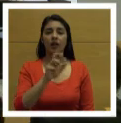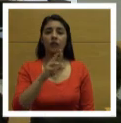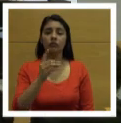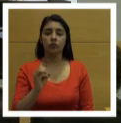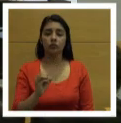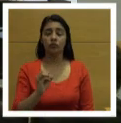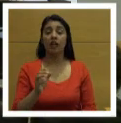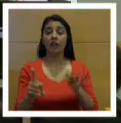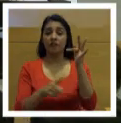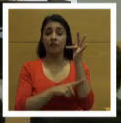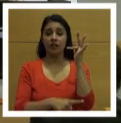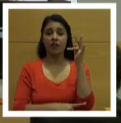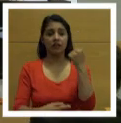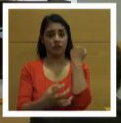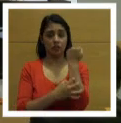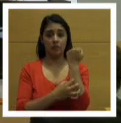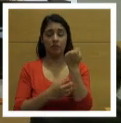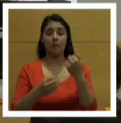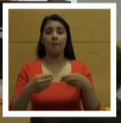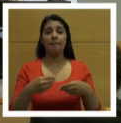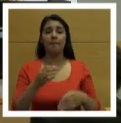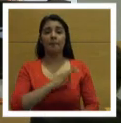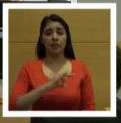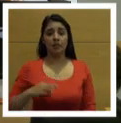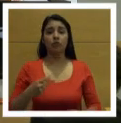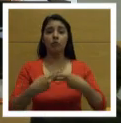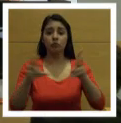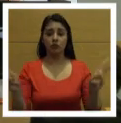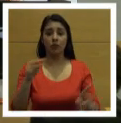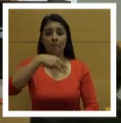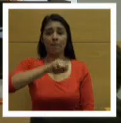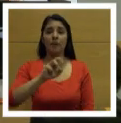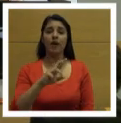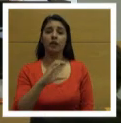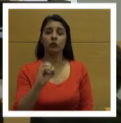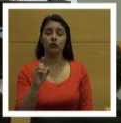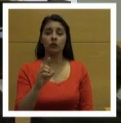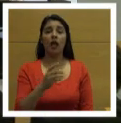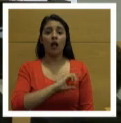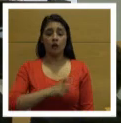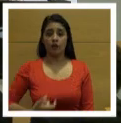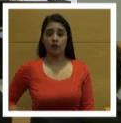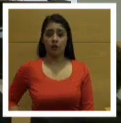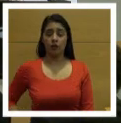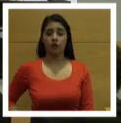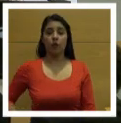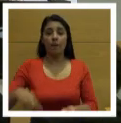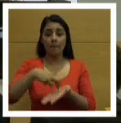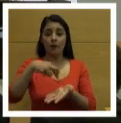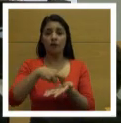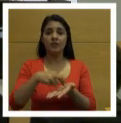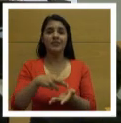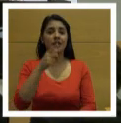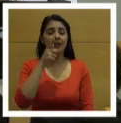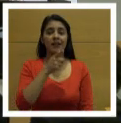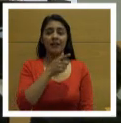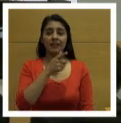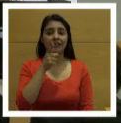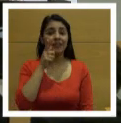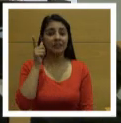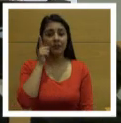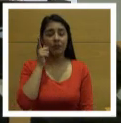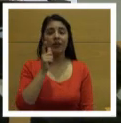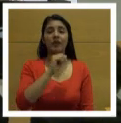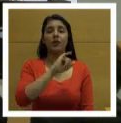Ministerio Público, don Marcos Emilford Cono. Al señor gobernador de la provincia de Llanquihue, don Juan Carlos Gallardo